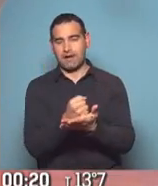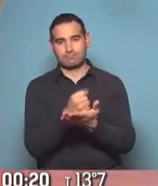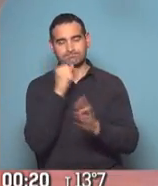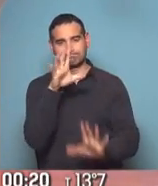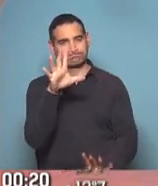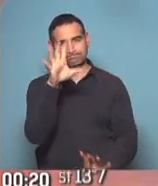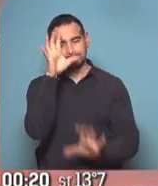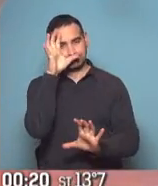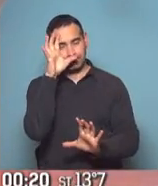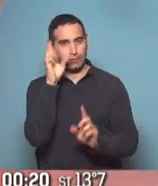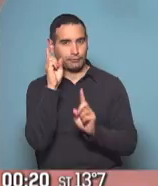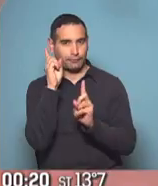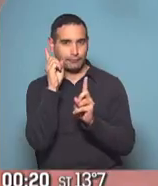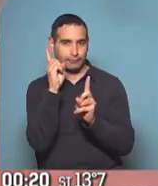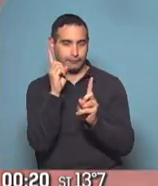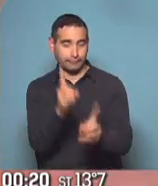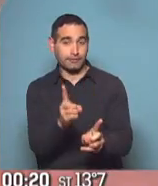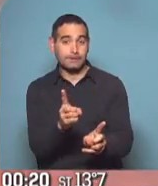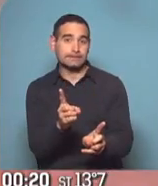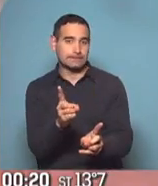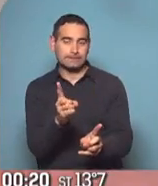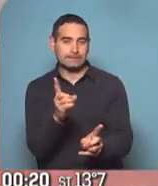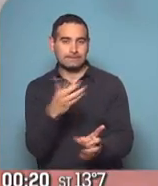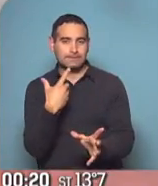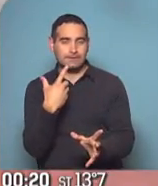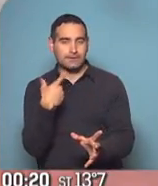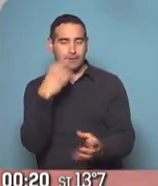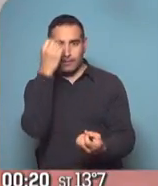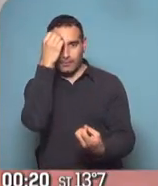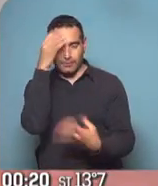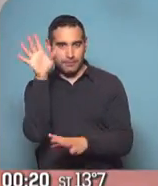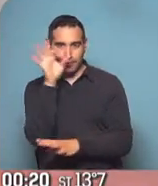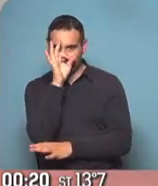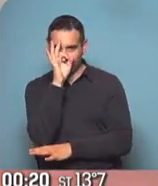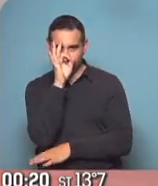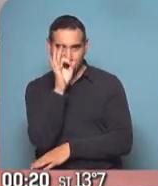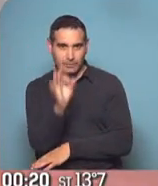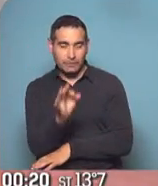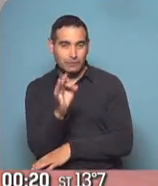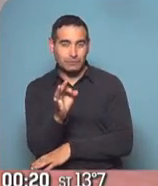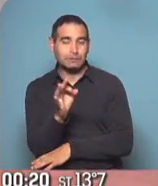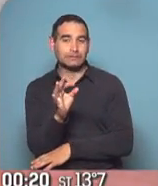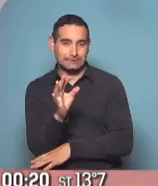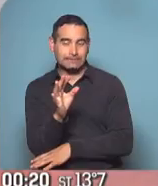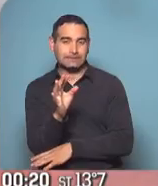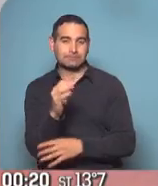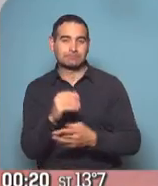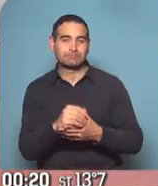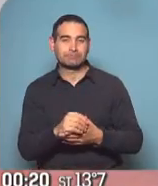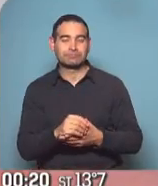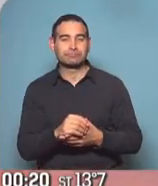está permanentemente no hay viento no hay atmósfera no creemos que nadie la vaya a pisar